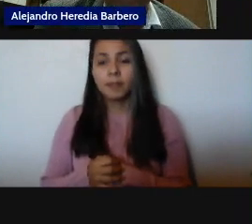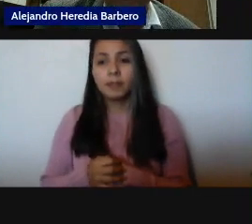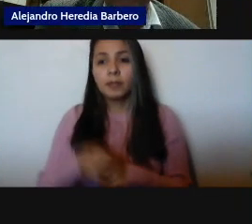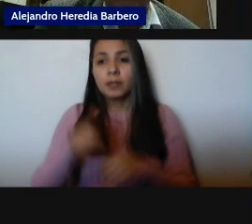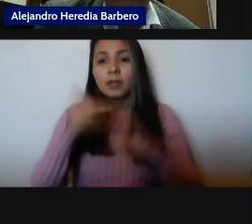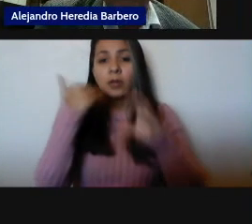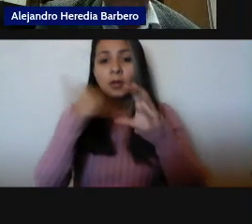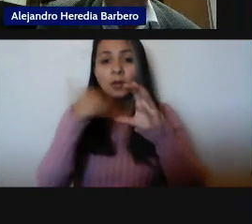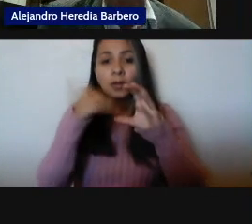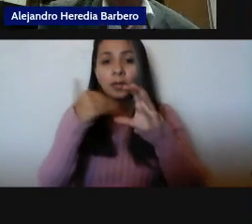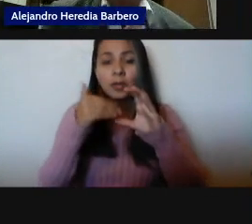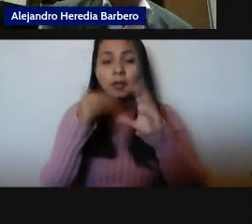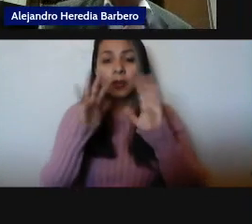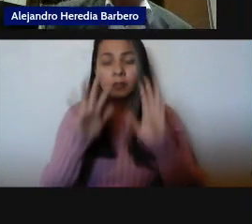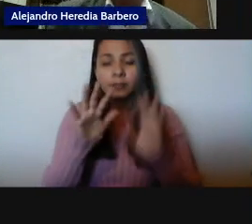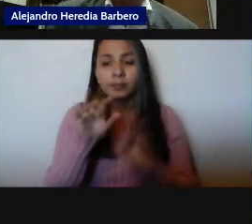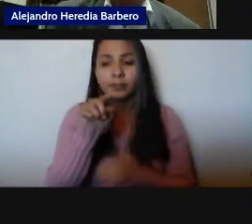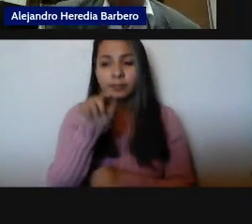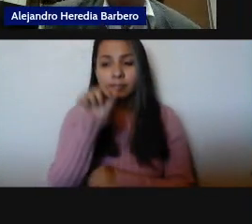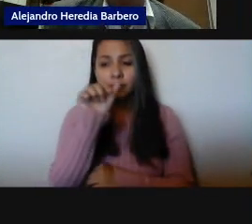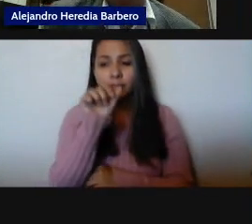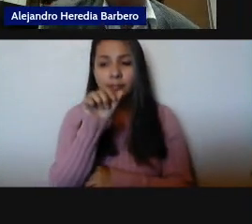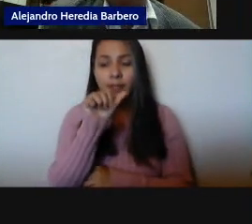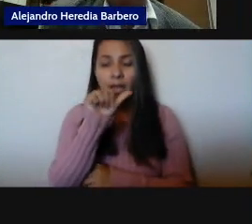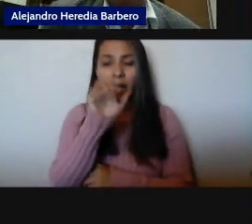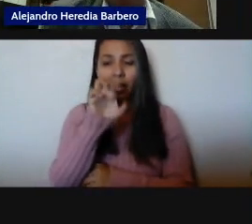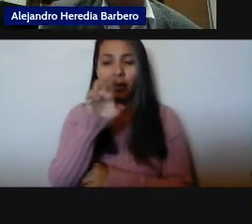brinqué la parte final del correo electrónico, es